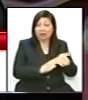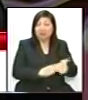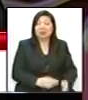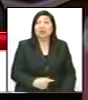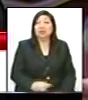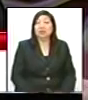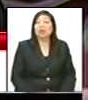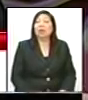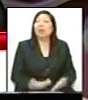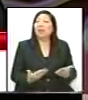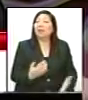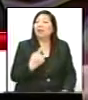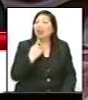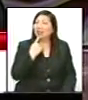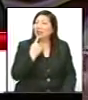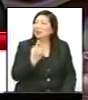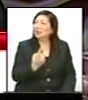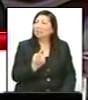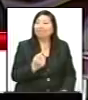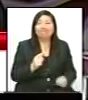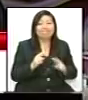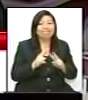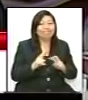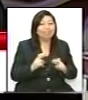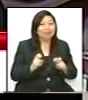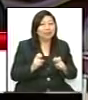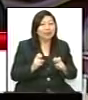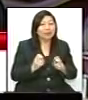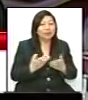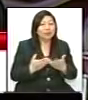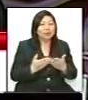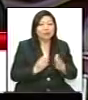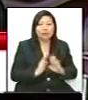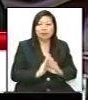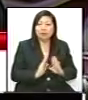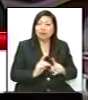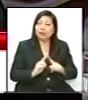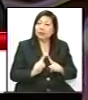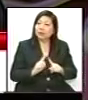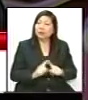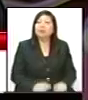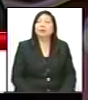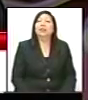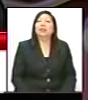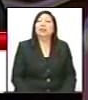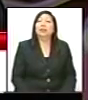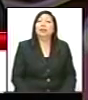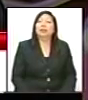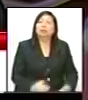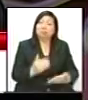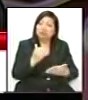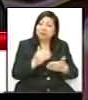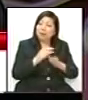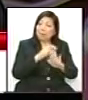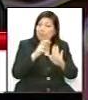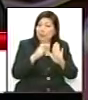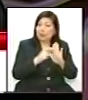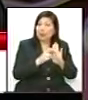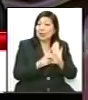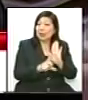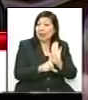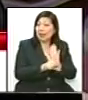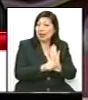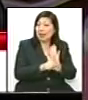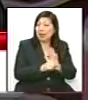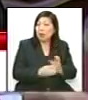quien señala que se encontraría analizando de manera colegiada los diferentes tópicos del proyecto de la Ley